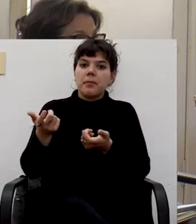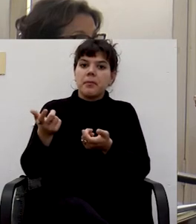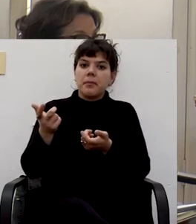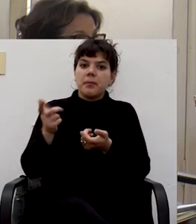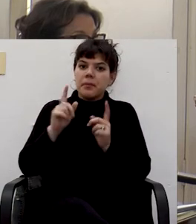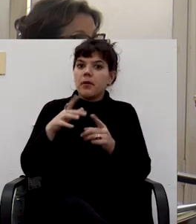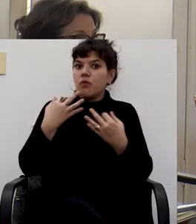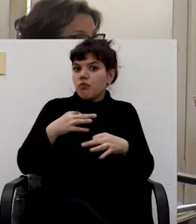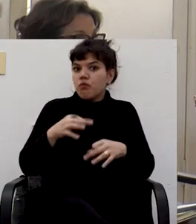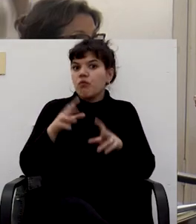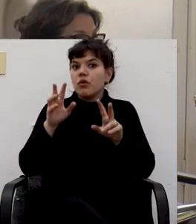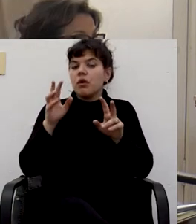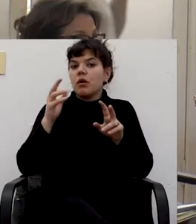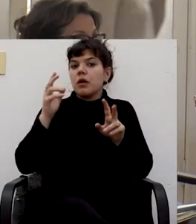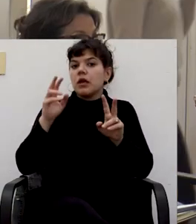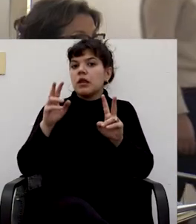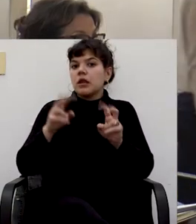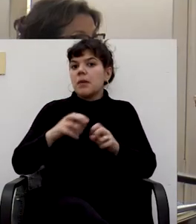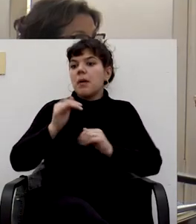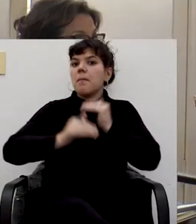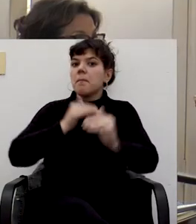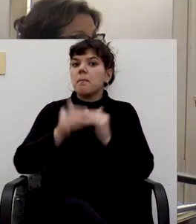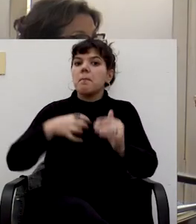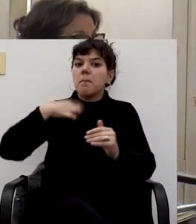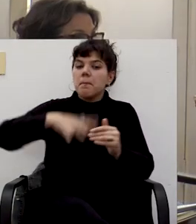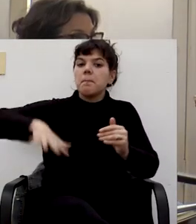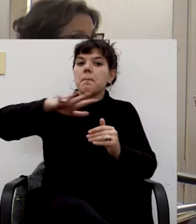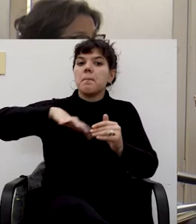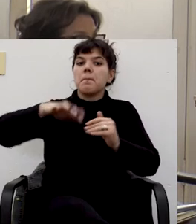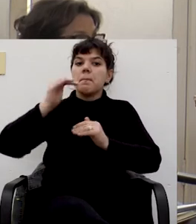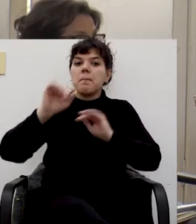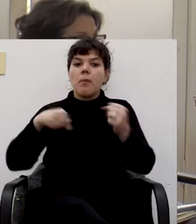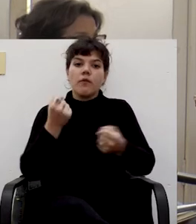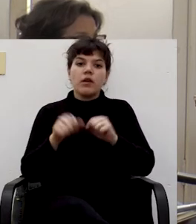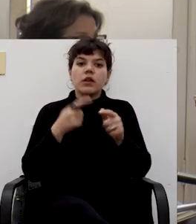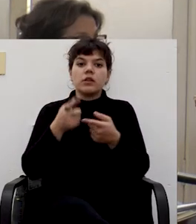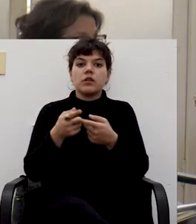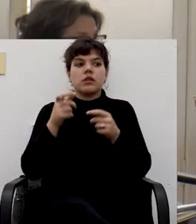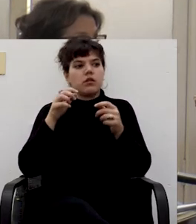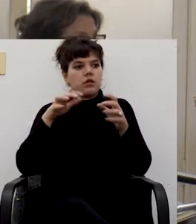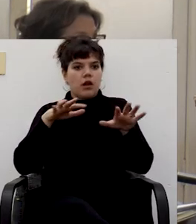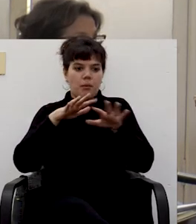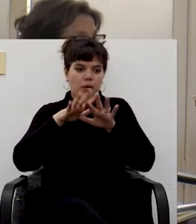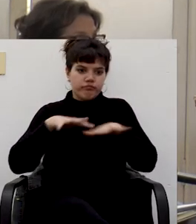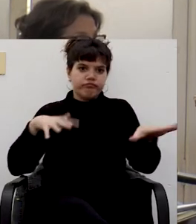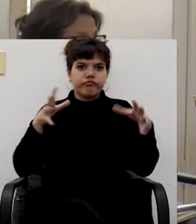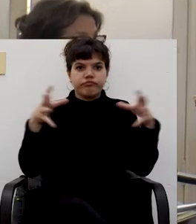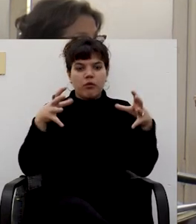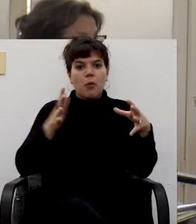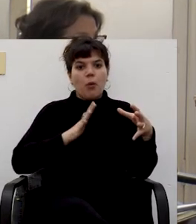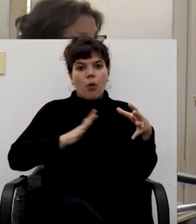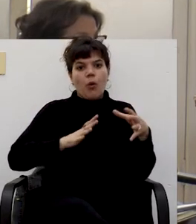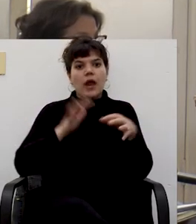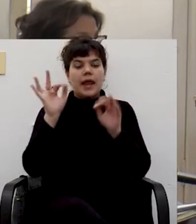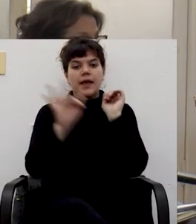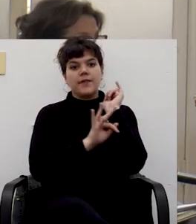estamos viviendo, el país está en un proceso social de movilización, del movimiento feminista y del movimiento de mujeres, que ponen